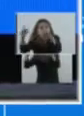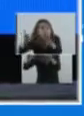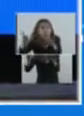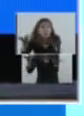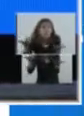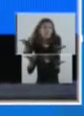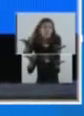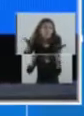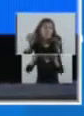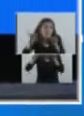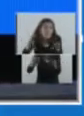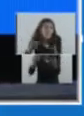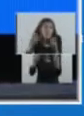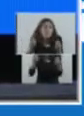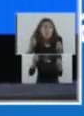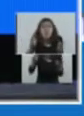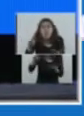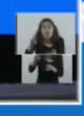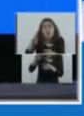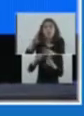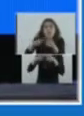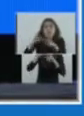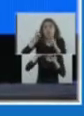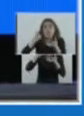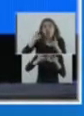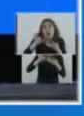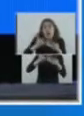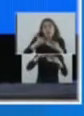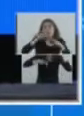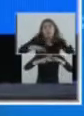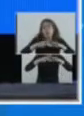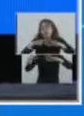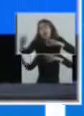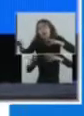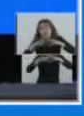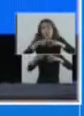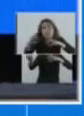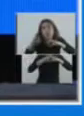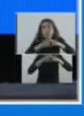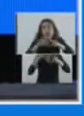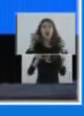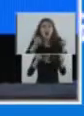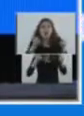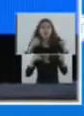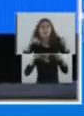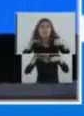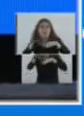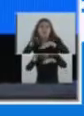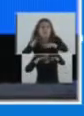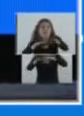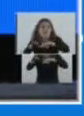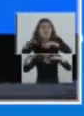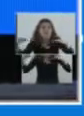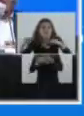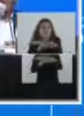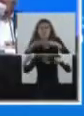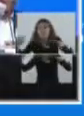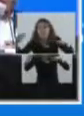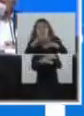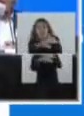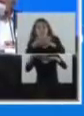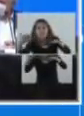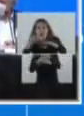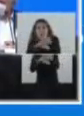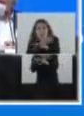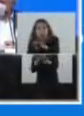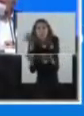causó esta noticia hace 10 días, digámoslo así, 15 días, que está en la opinión pública. Y la libertad de expresión